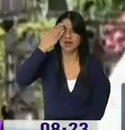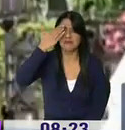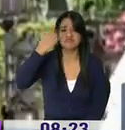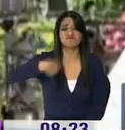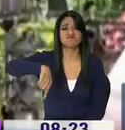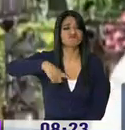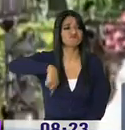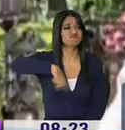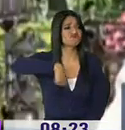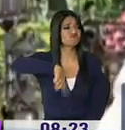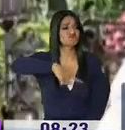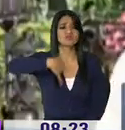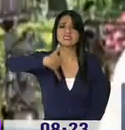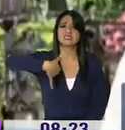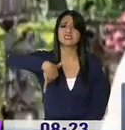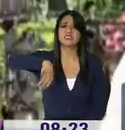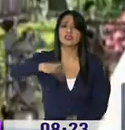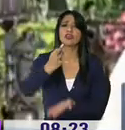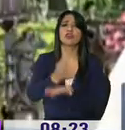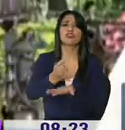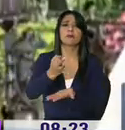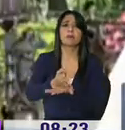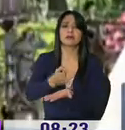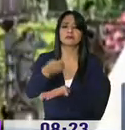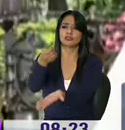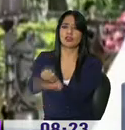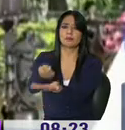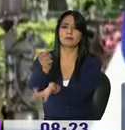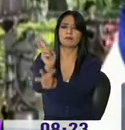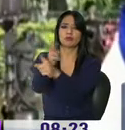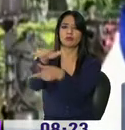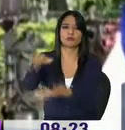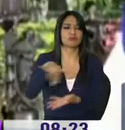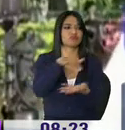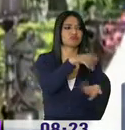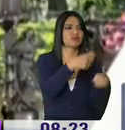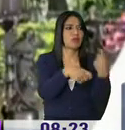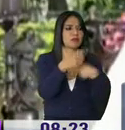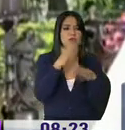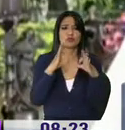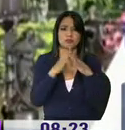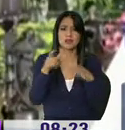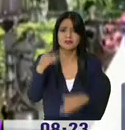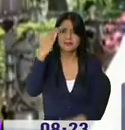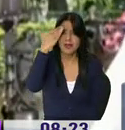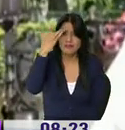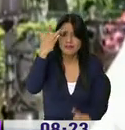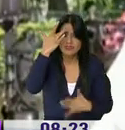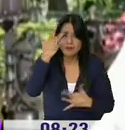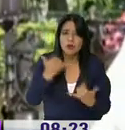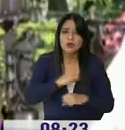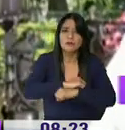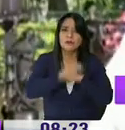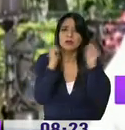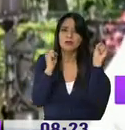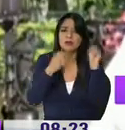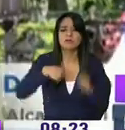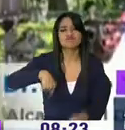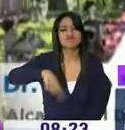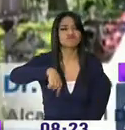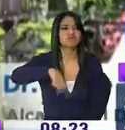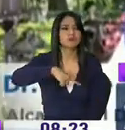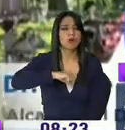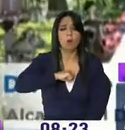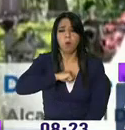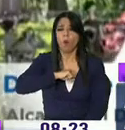transitando a Cotopaxi, trayendo productos y vendiendo en Puembo. Pues ya sabía que tenía el virus, hoy salió en la mañana sin poder